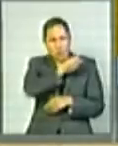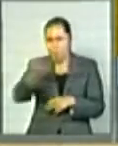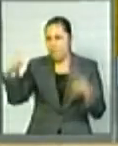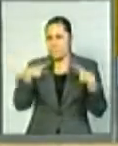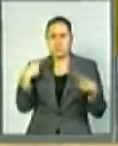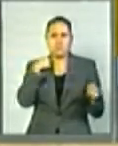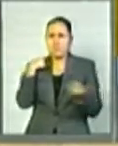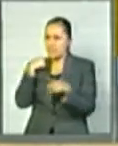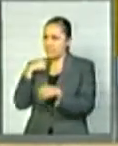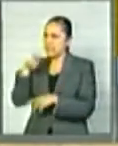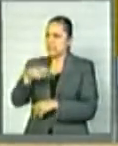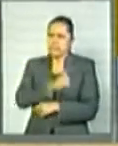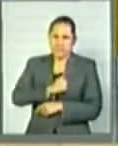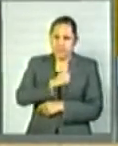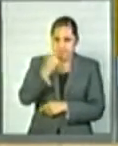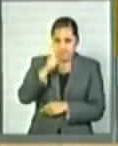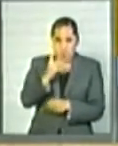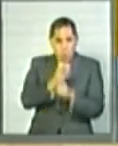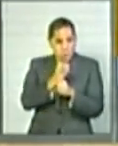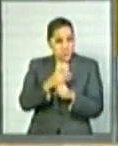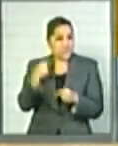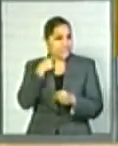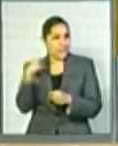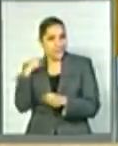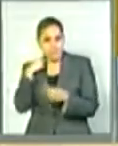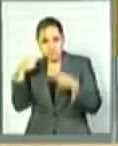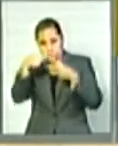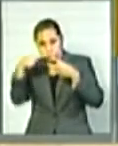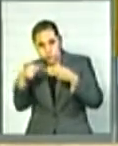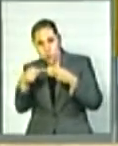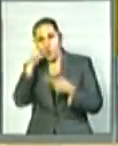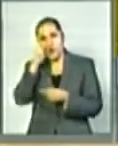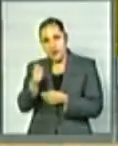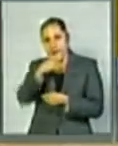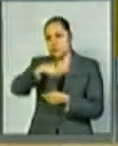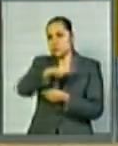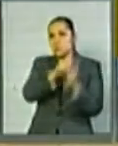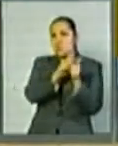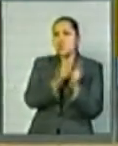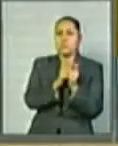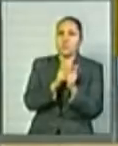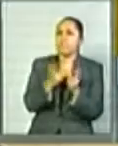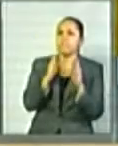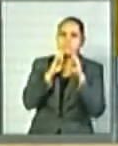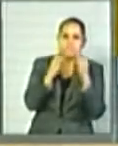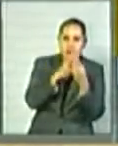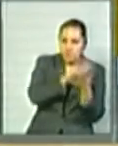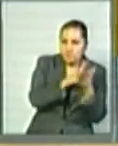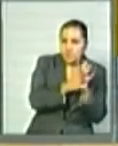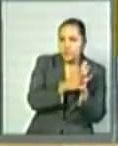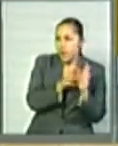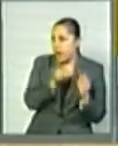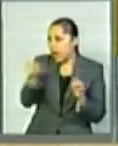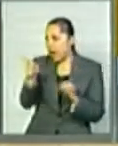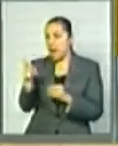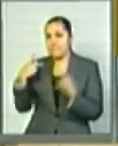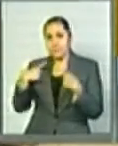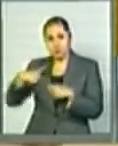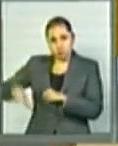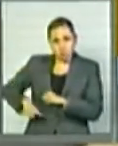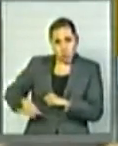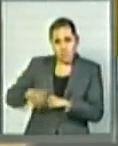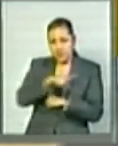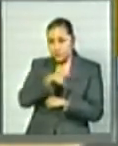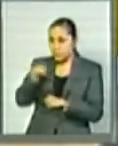los asesinatos por cuestiones políticas o cometidos por la delincuencia organizada en contra de los servidores públicos son